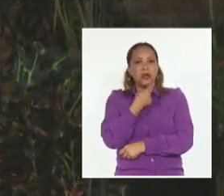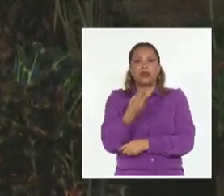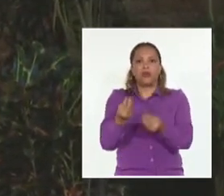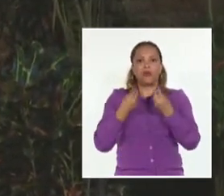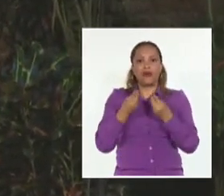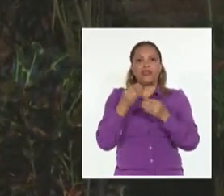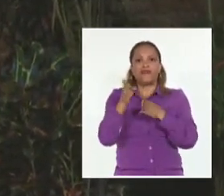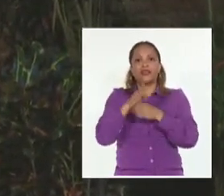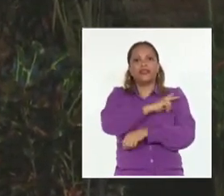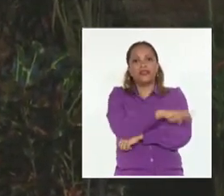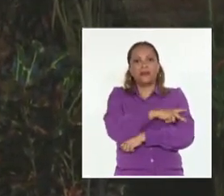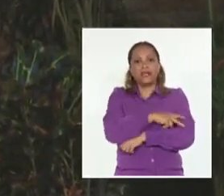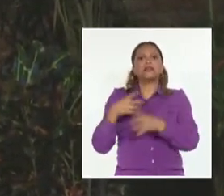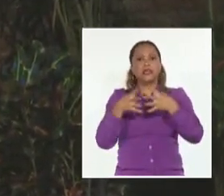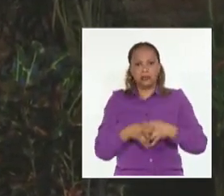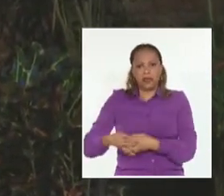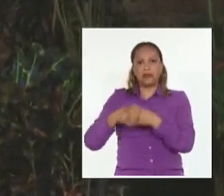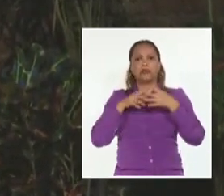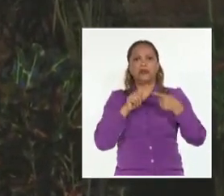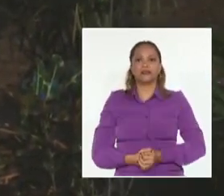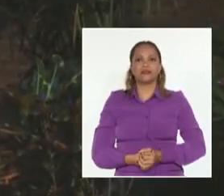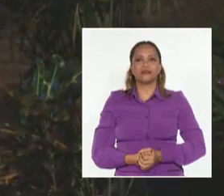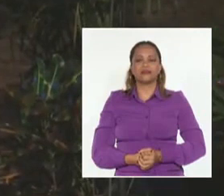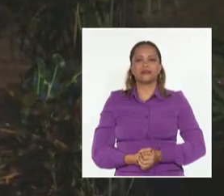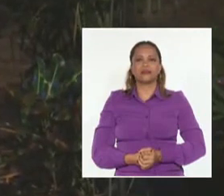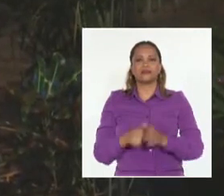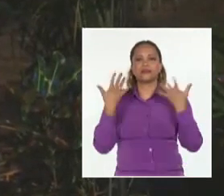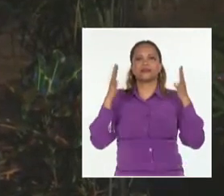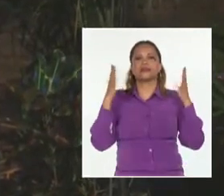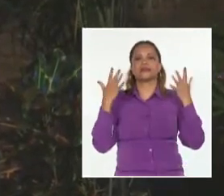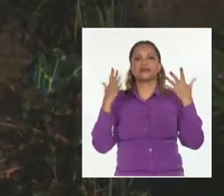que llegaron de los Estados Unidos, que las enviaron ustedes.